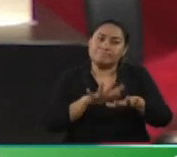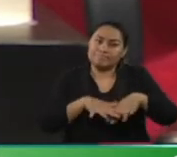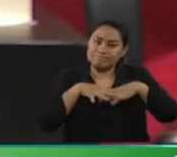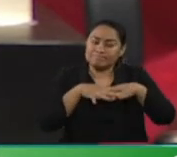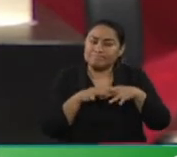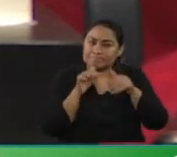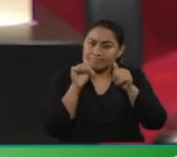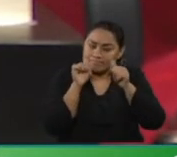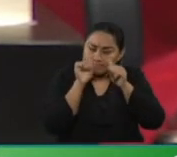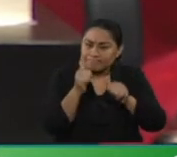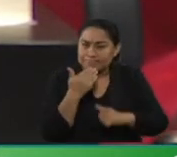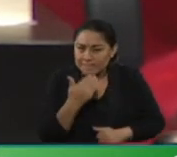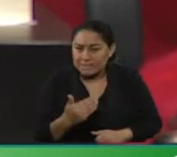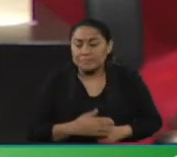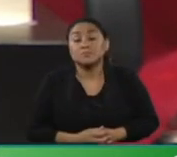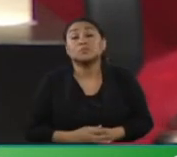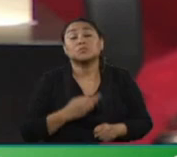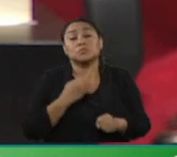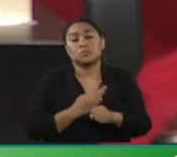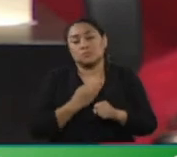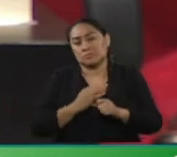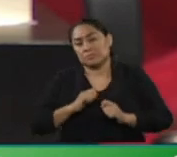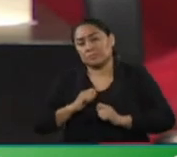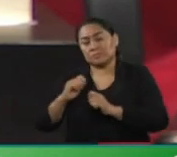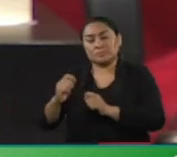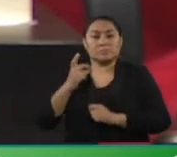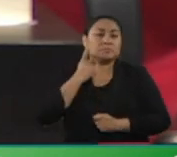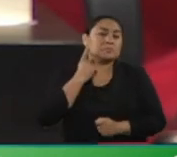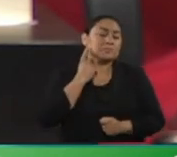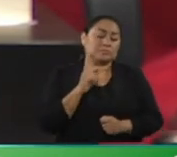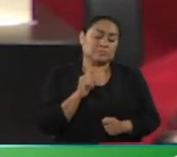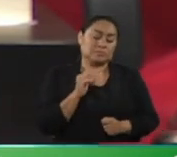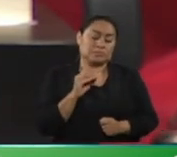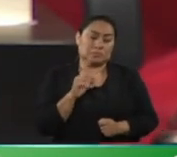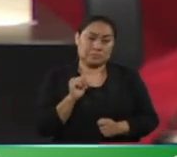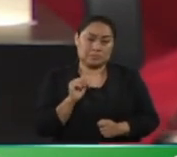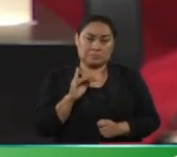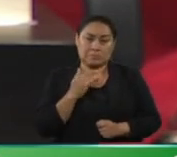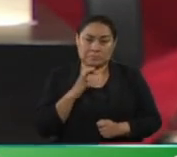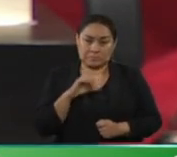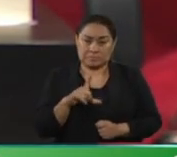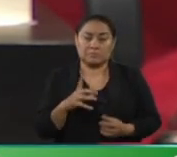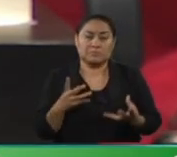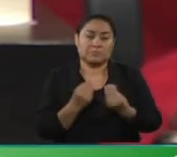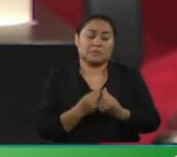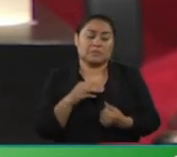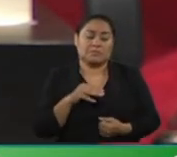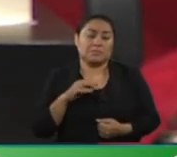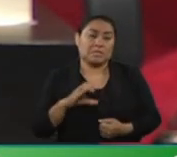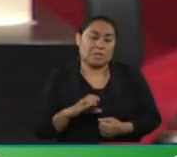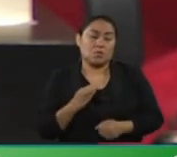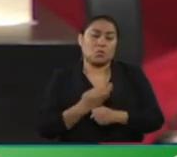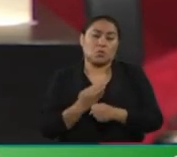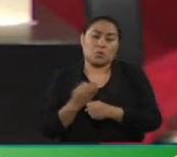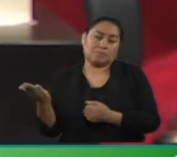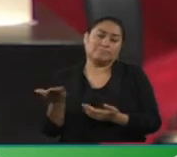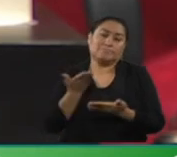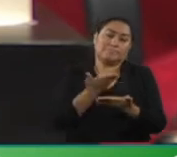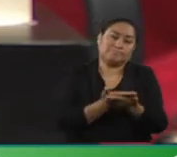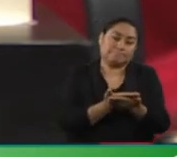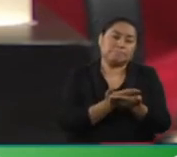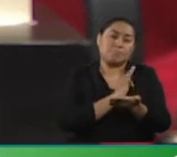ambiente tiene ahora el uso de la palabra la diputada Paola Michel Longoria López de movimiento ciudadano para presentar reserva hasta por